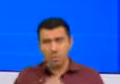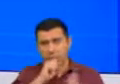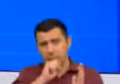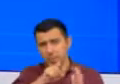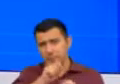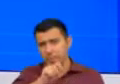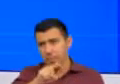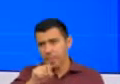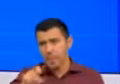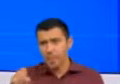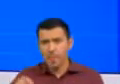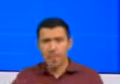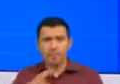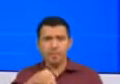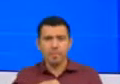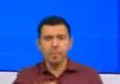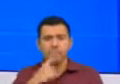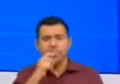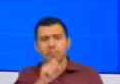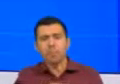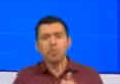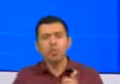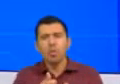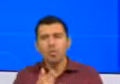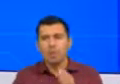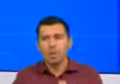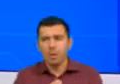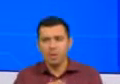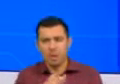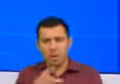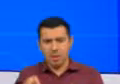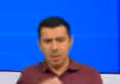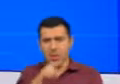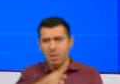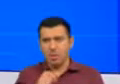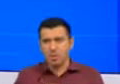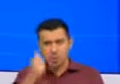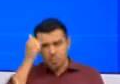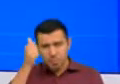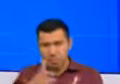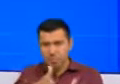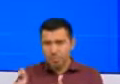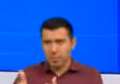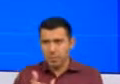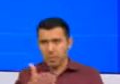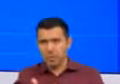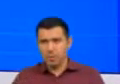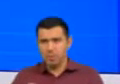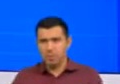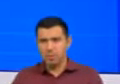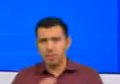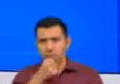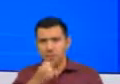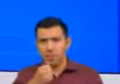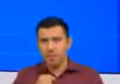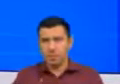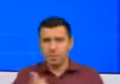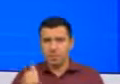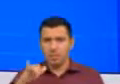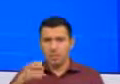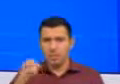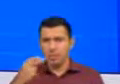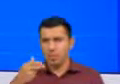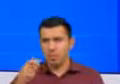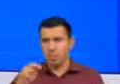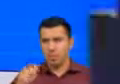explicaron cómo aplican pedagogías en favor de la inclusión y de la convivencia escolar la pérdida de ayudan a niños nos tienen los detalles yo